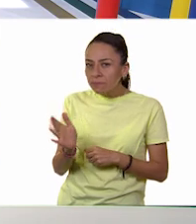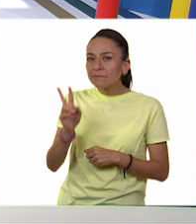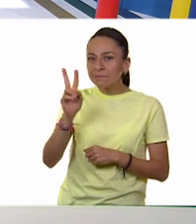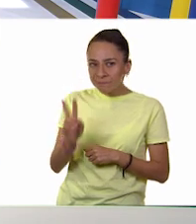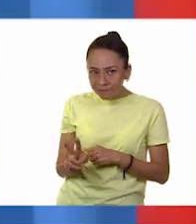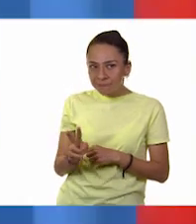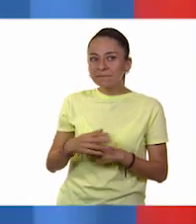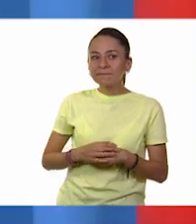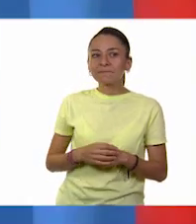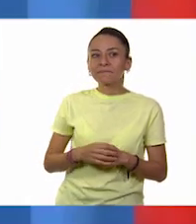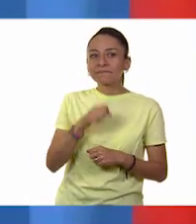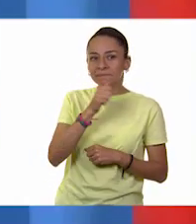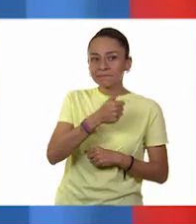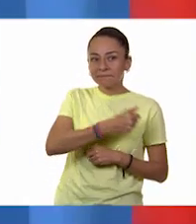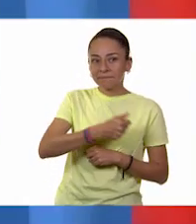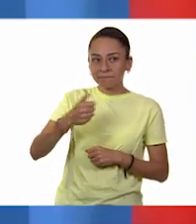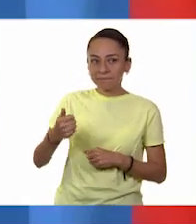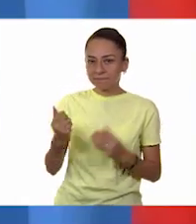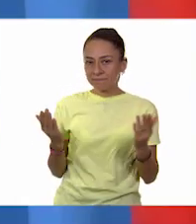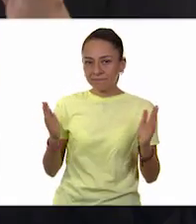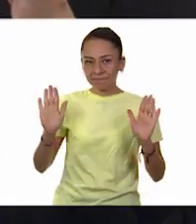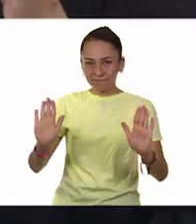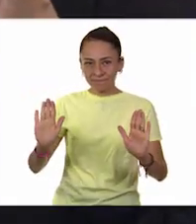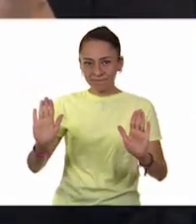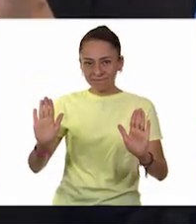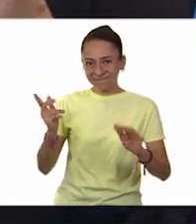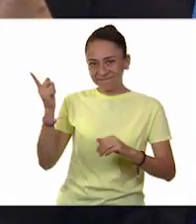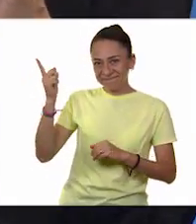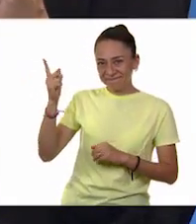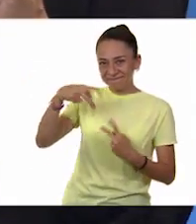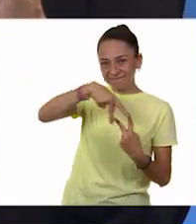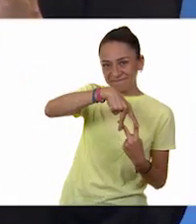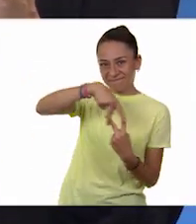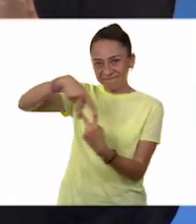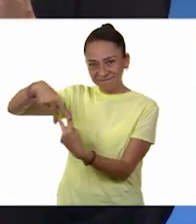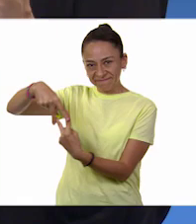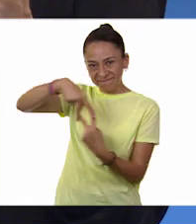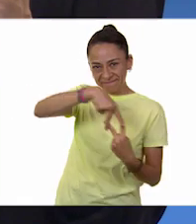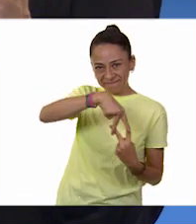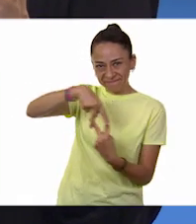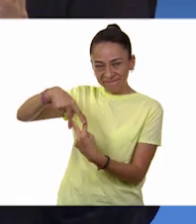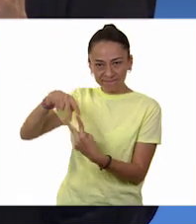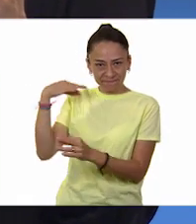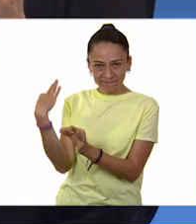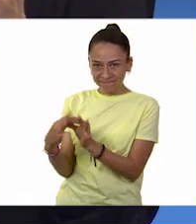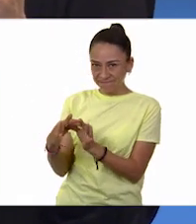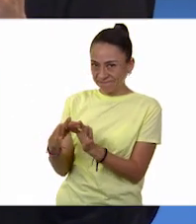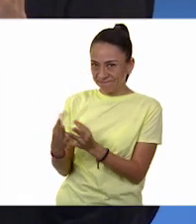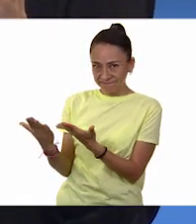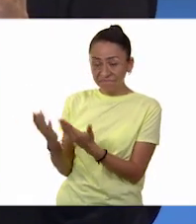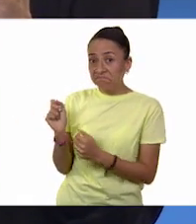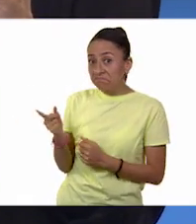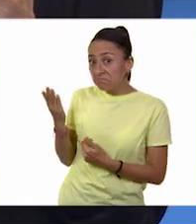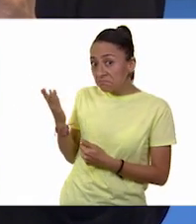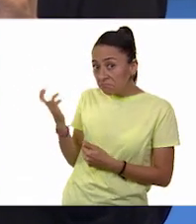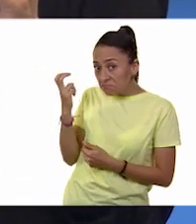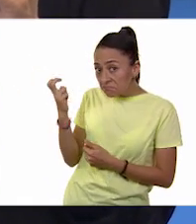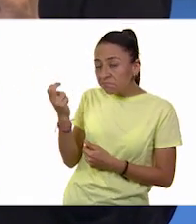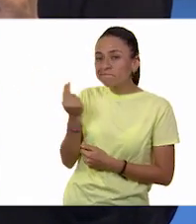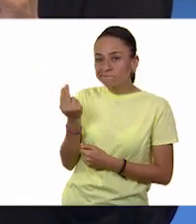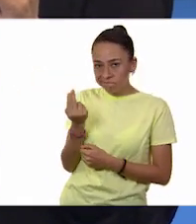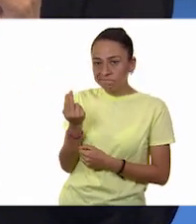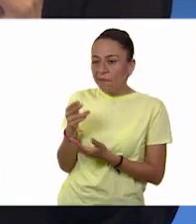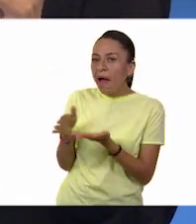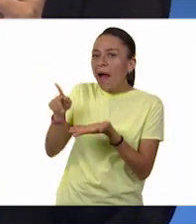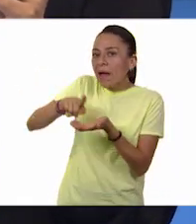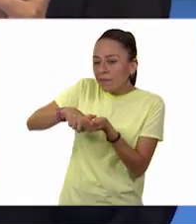par de rombos. Y qué bueno que ya los tenemos aquí, maestra, listos. Y con ellos nos piden que calculemos su perímetro y